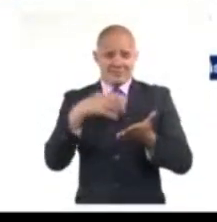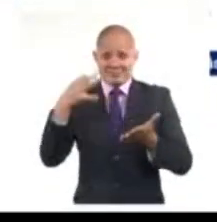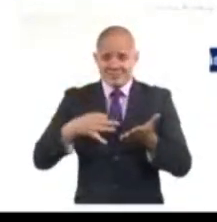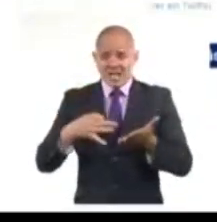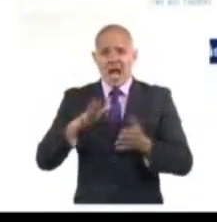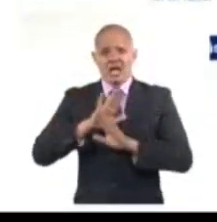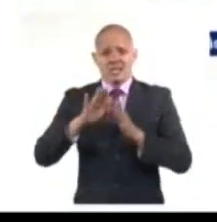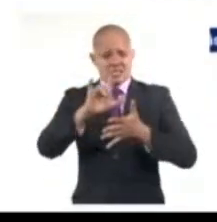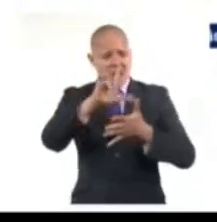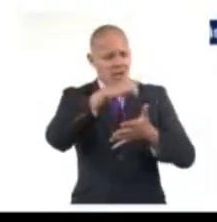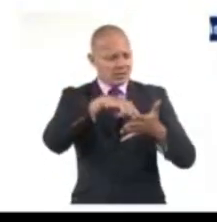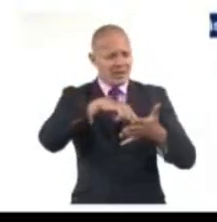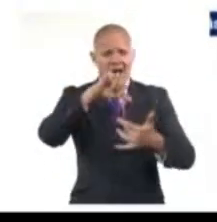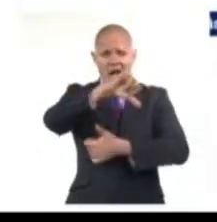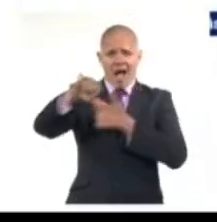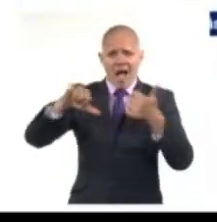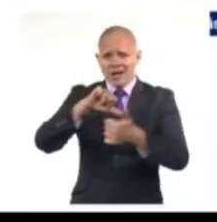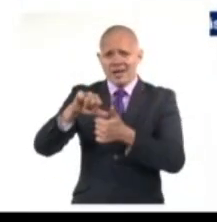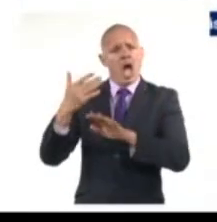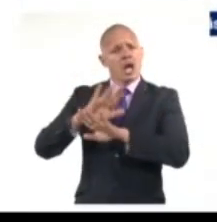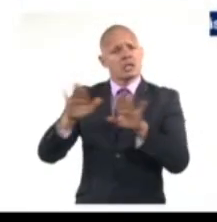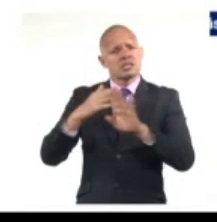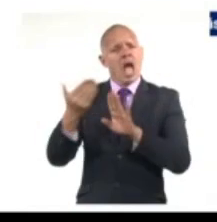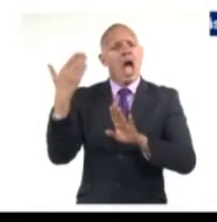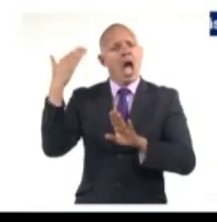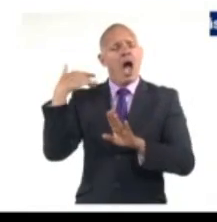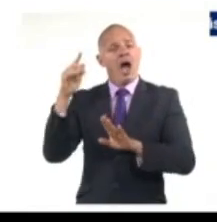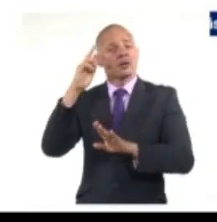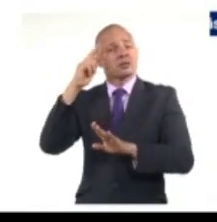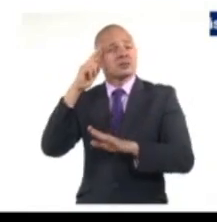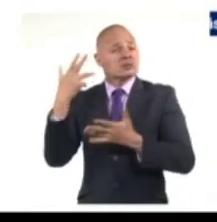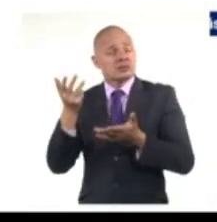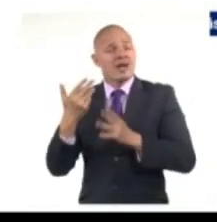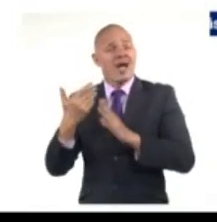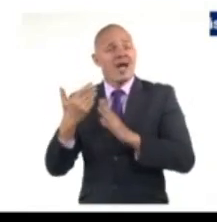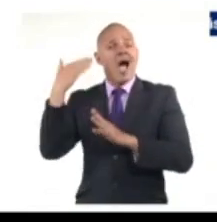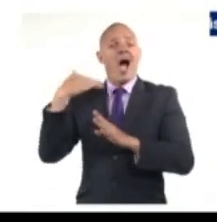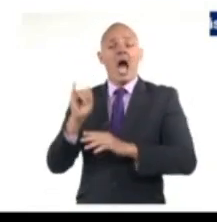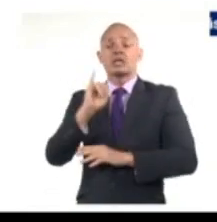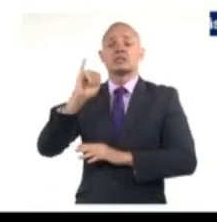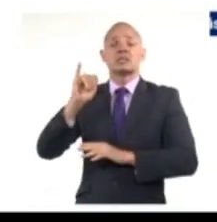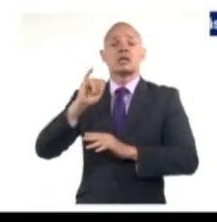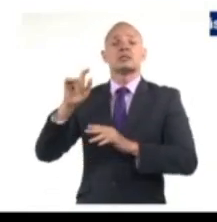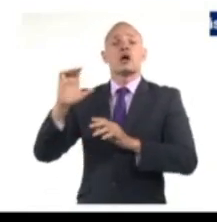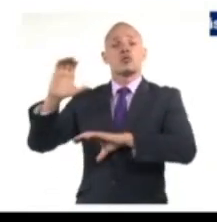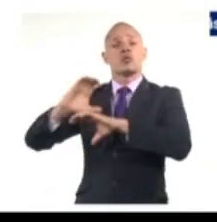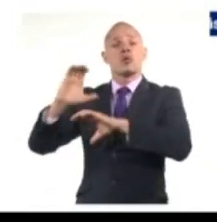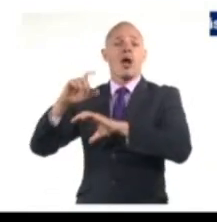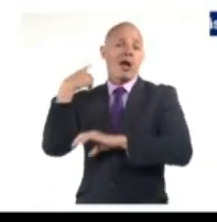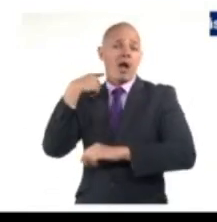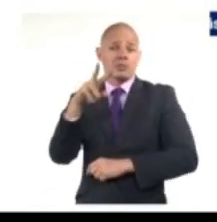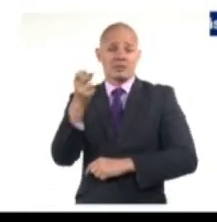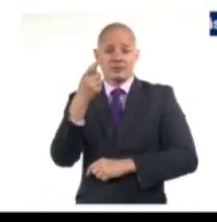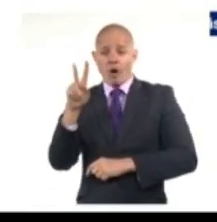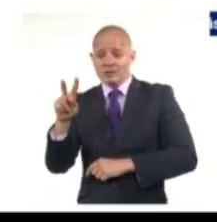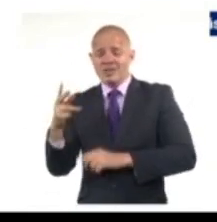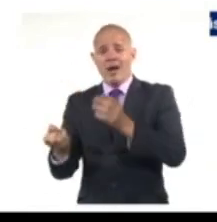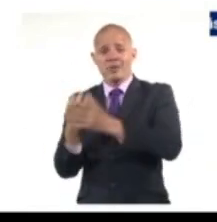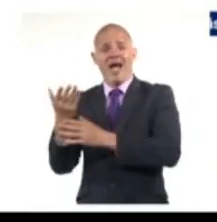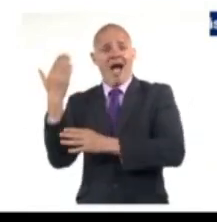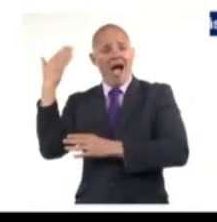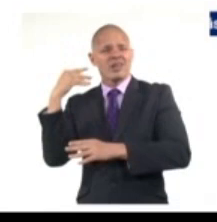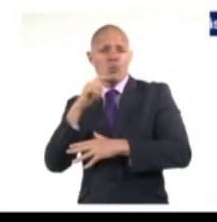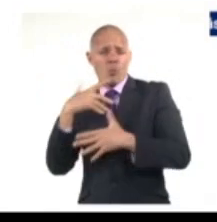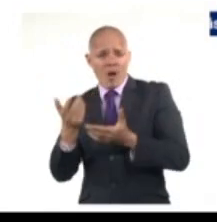América Latina y el Caribe advirtieron desde la sexta cumbre celebrada en Cartagena de Indias en 2012. El presidente Miguel Díaz Canel